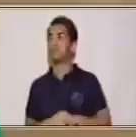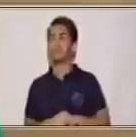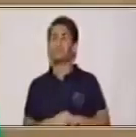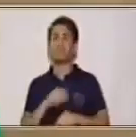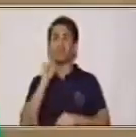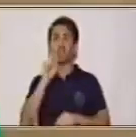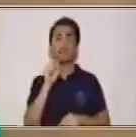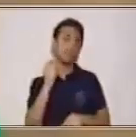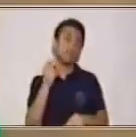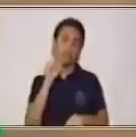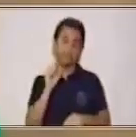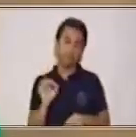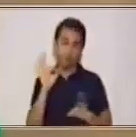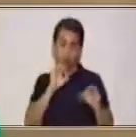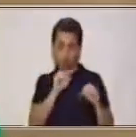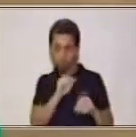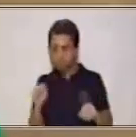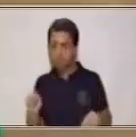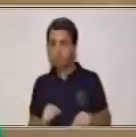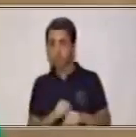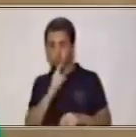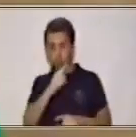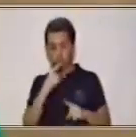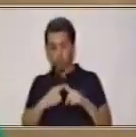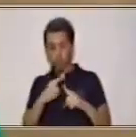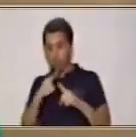dividido 1 por 1, 1.